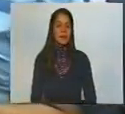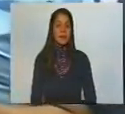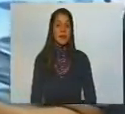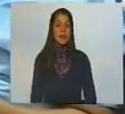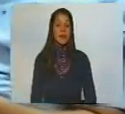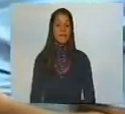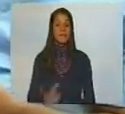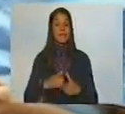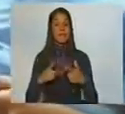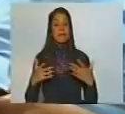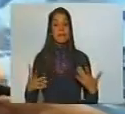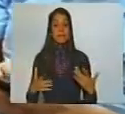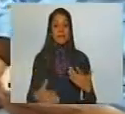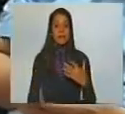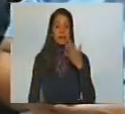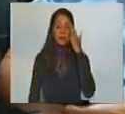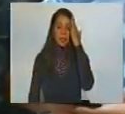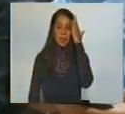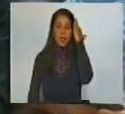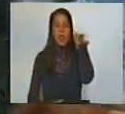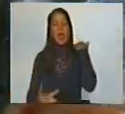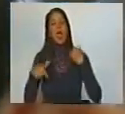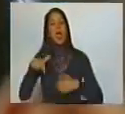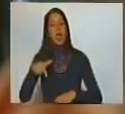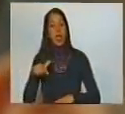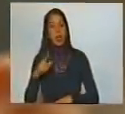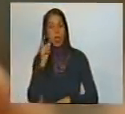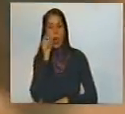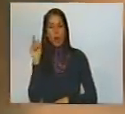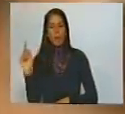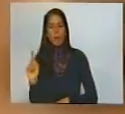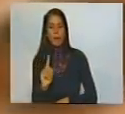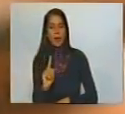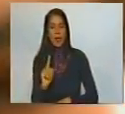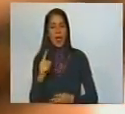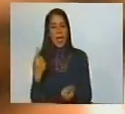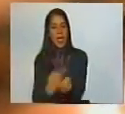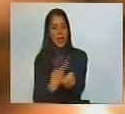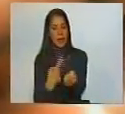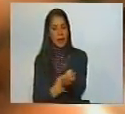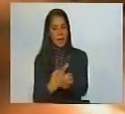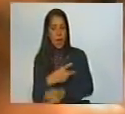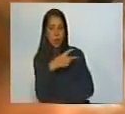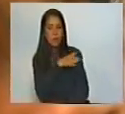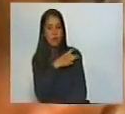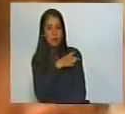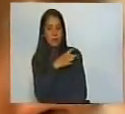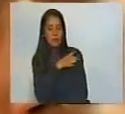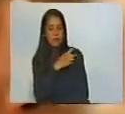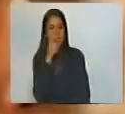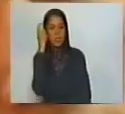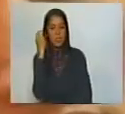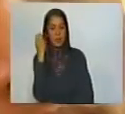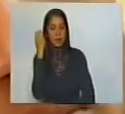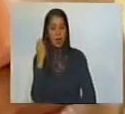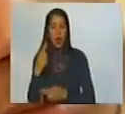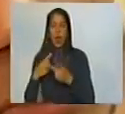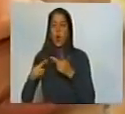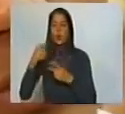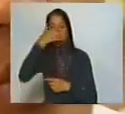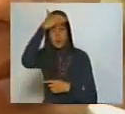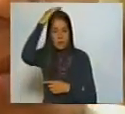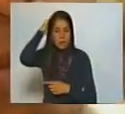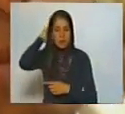Bueno, aquí podrían estar Víctor Soto, el hermano de Fernández, y podría estar Jorge Rodríguez, el padre